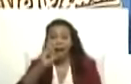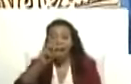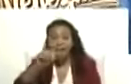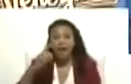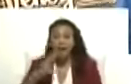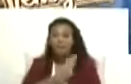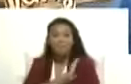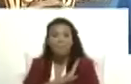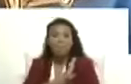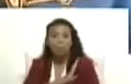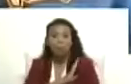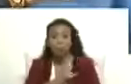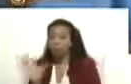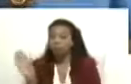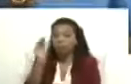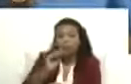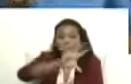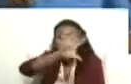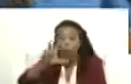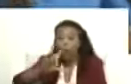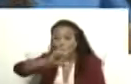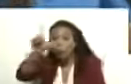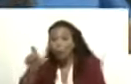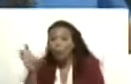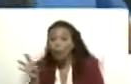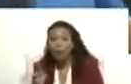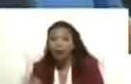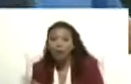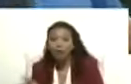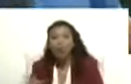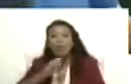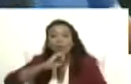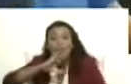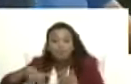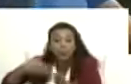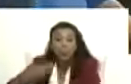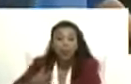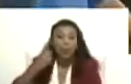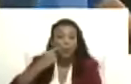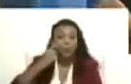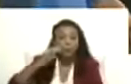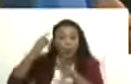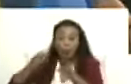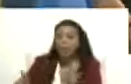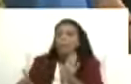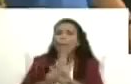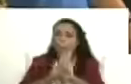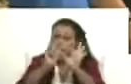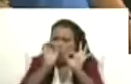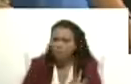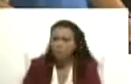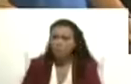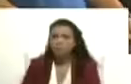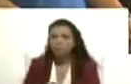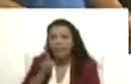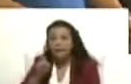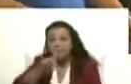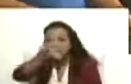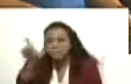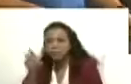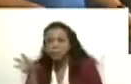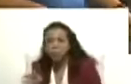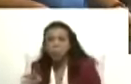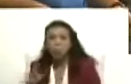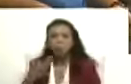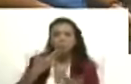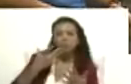de Venezuela, porque es parte de la Guayana Esequiba, por historia, por tradición, por ley. Y allí, haciendo